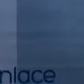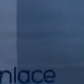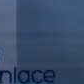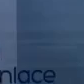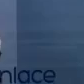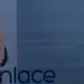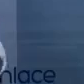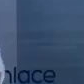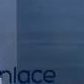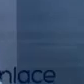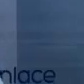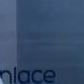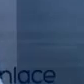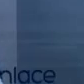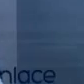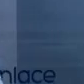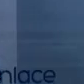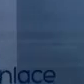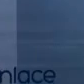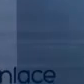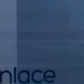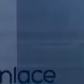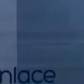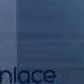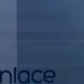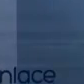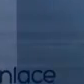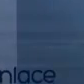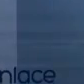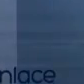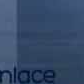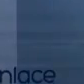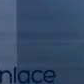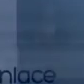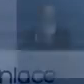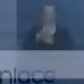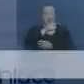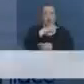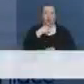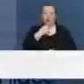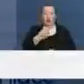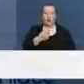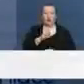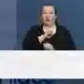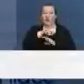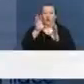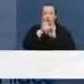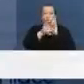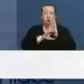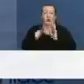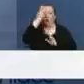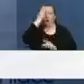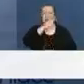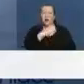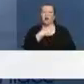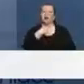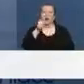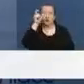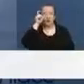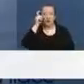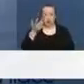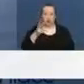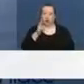el amenazaba con muerte cruzada es decir inconstitucional sin antidemocrático porque lo decide él porque no es verdad